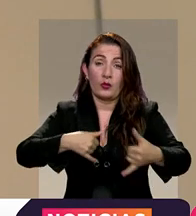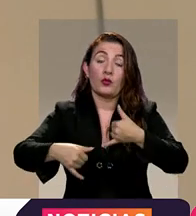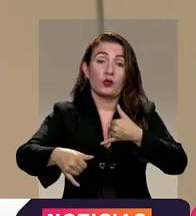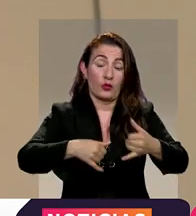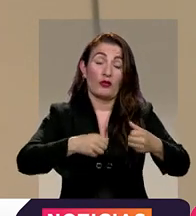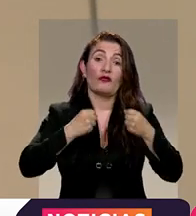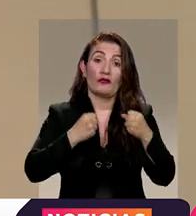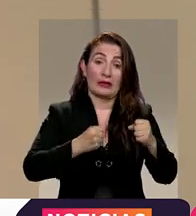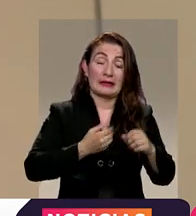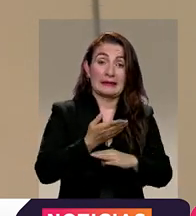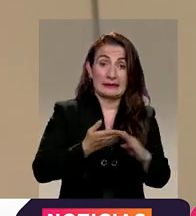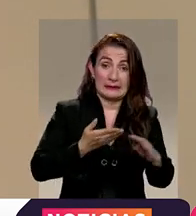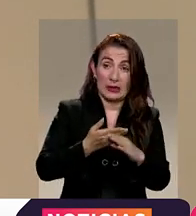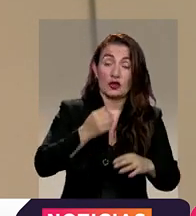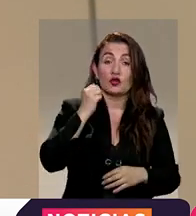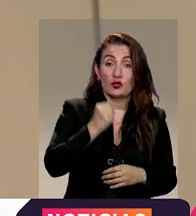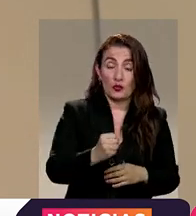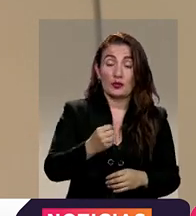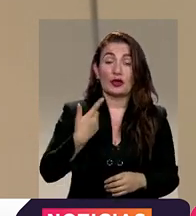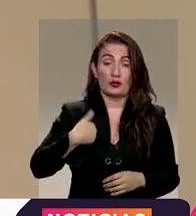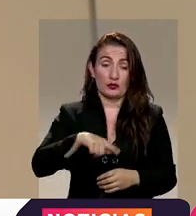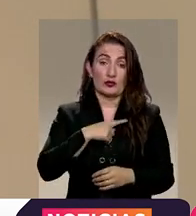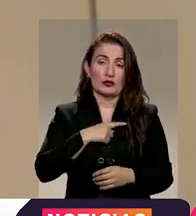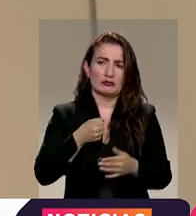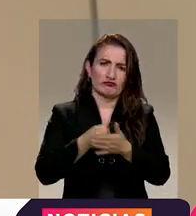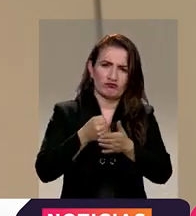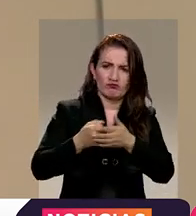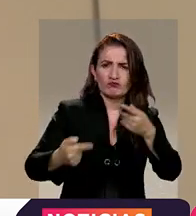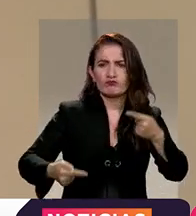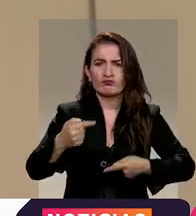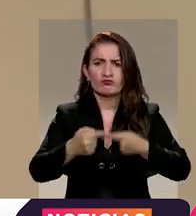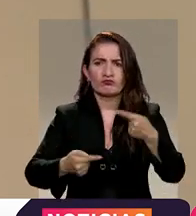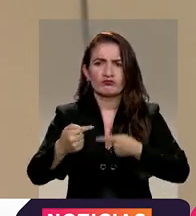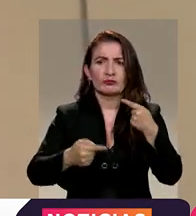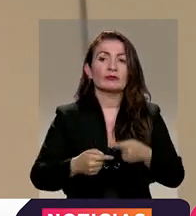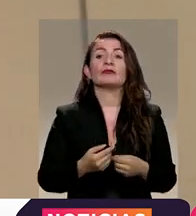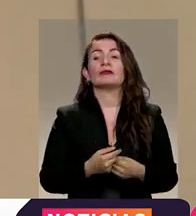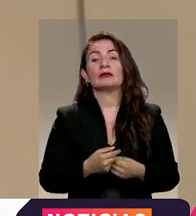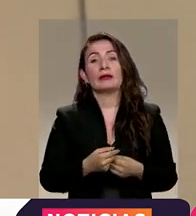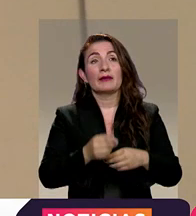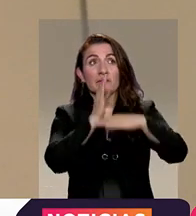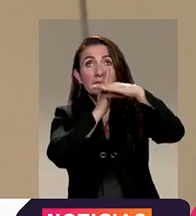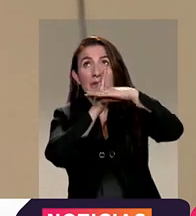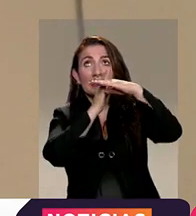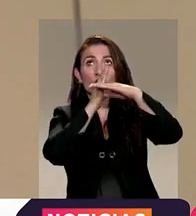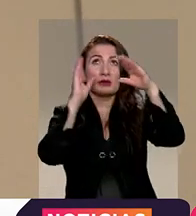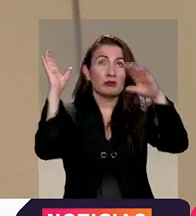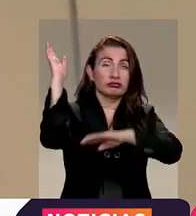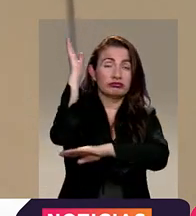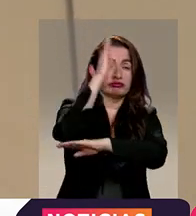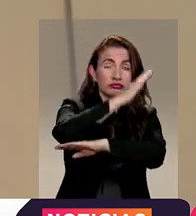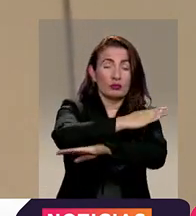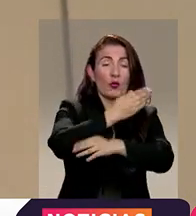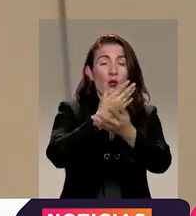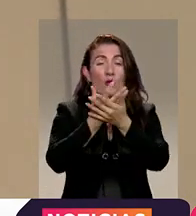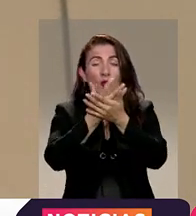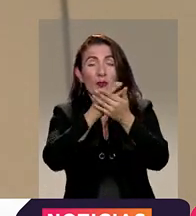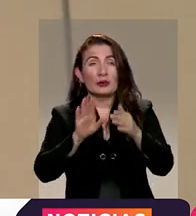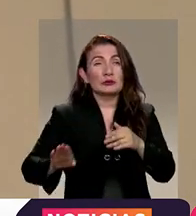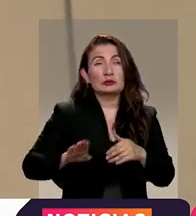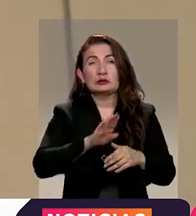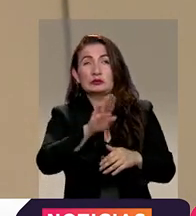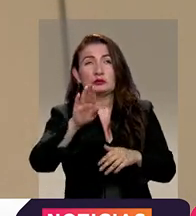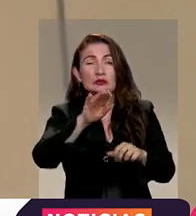muy exigente, va a ser una carrera muy dura, vamos a tener que competir al mediodía, es muy húmedo y hay mucha subida,